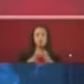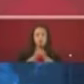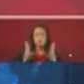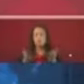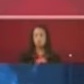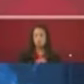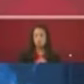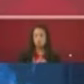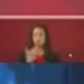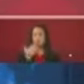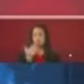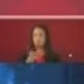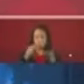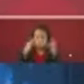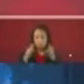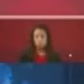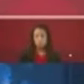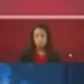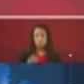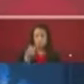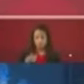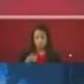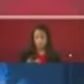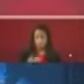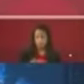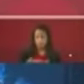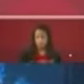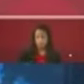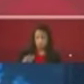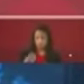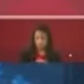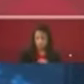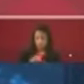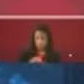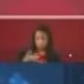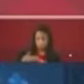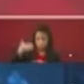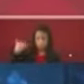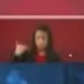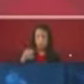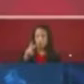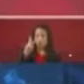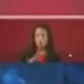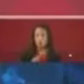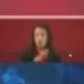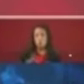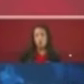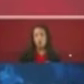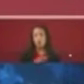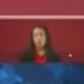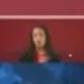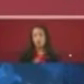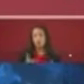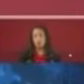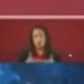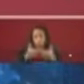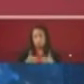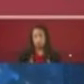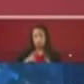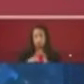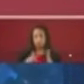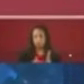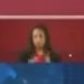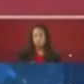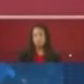más transparente, más honesto, más cercano, más profesional, creo que en poco tiempo